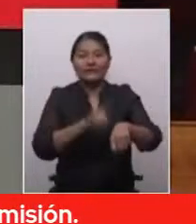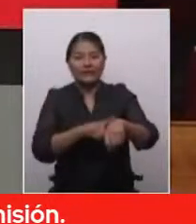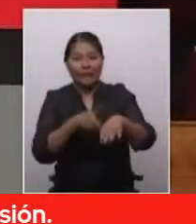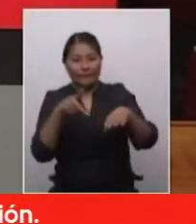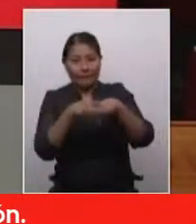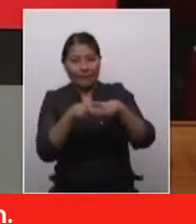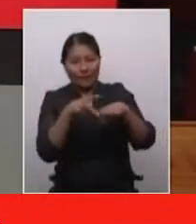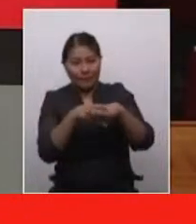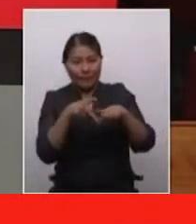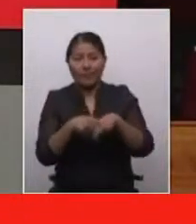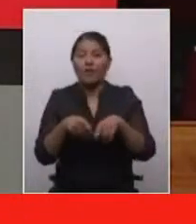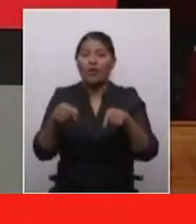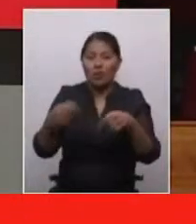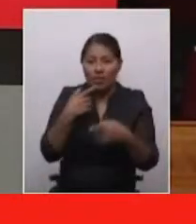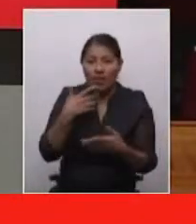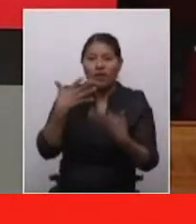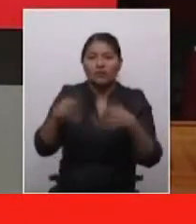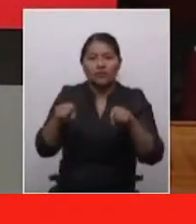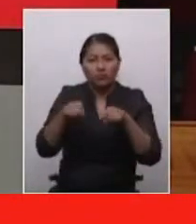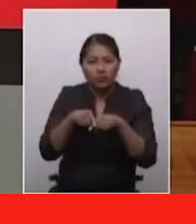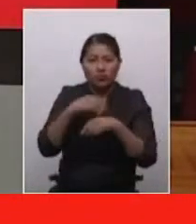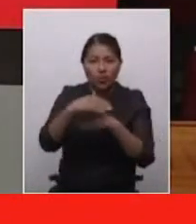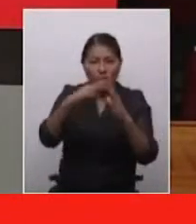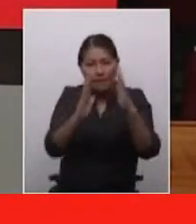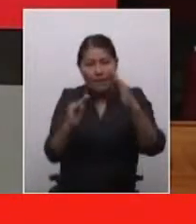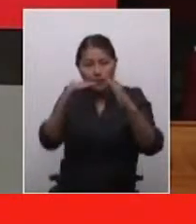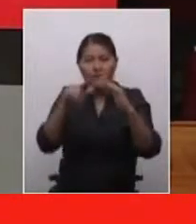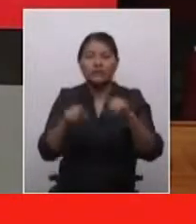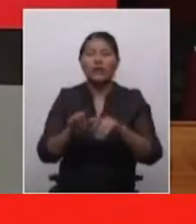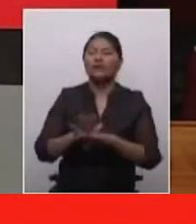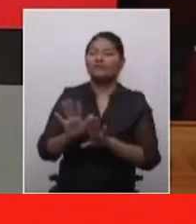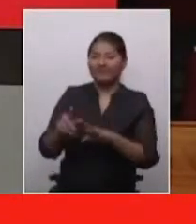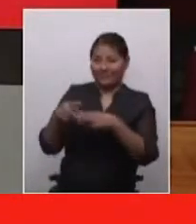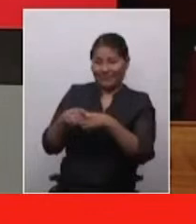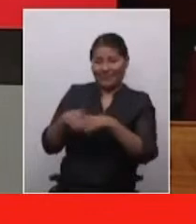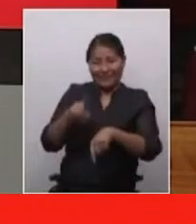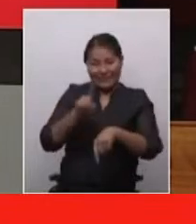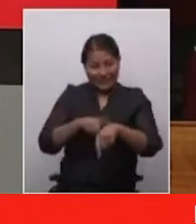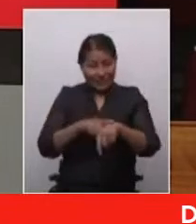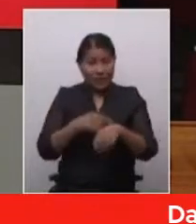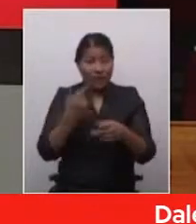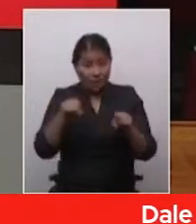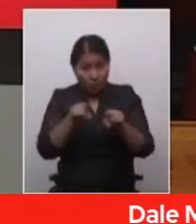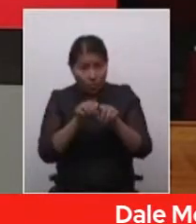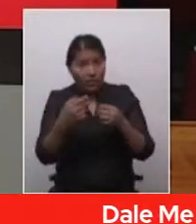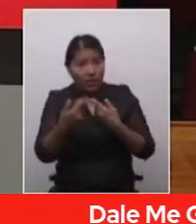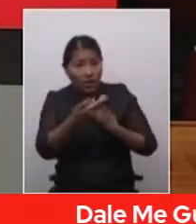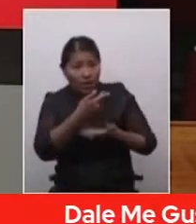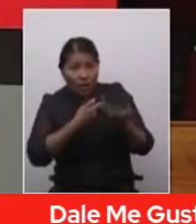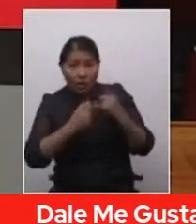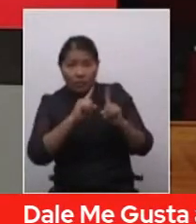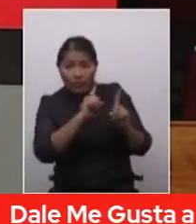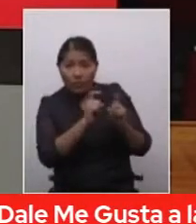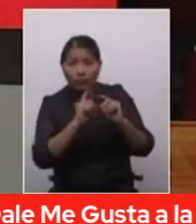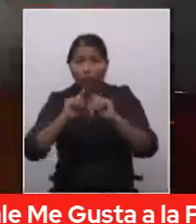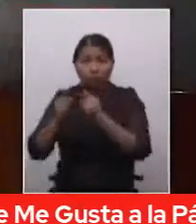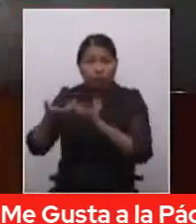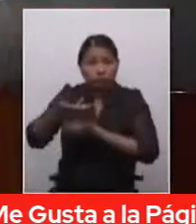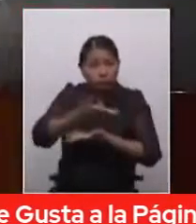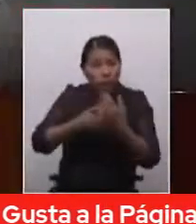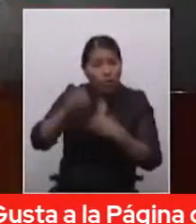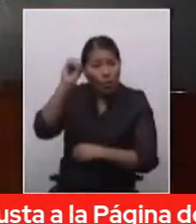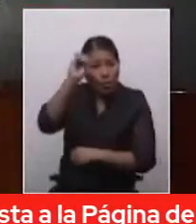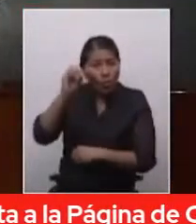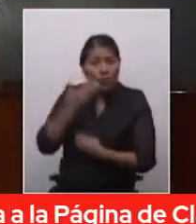candidato Resti, venció el tiempo. Gracias por el uso de ese minuto. Recuerden que es un intercambio de preguntas, de opiniones.